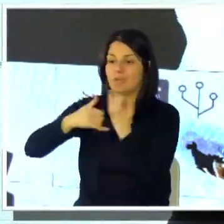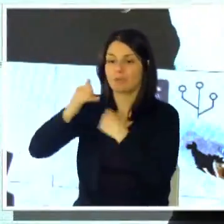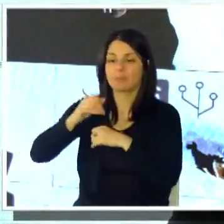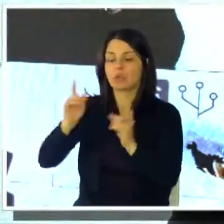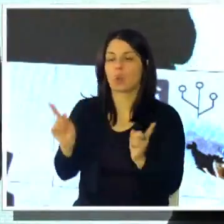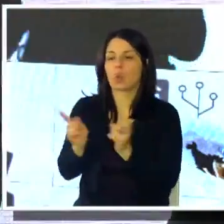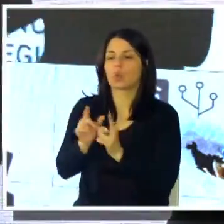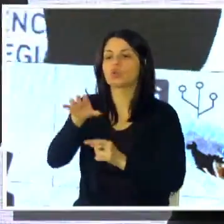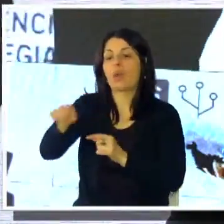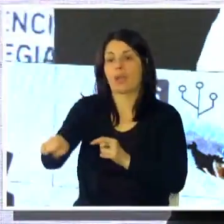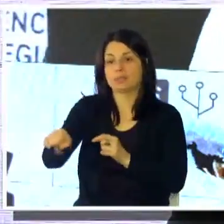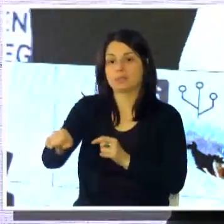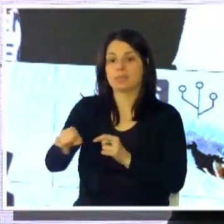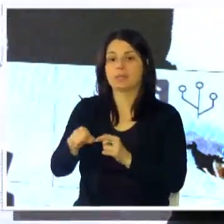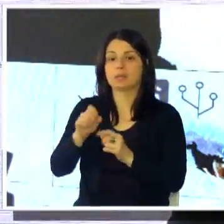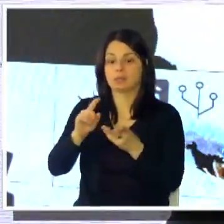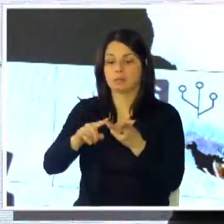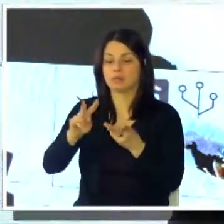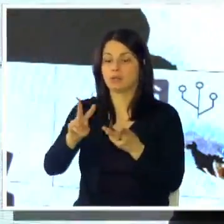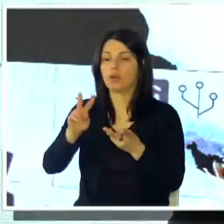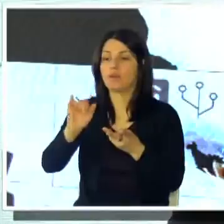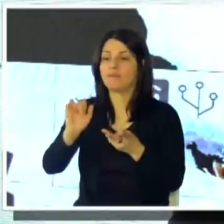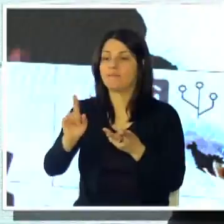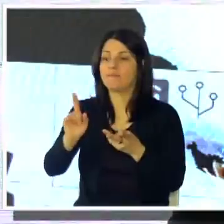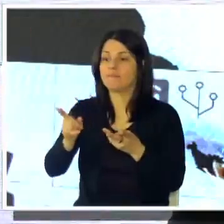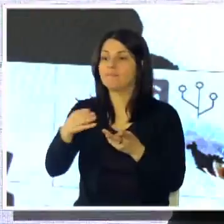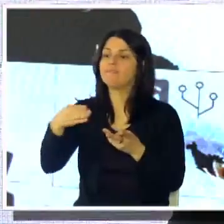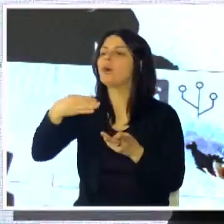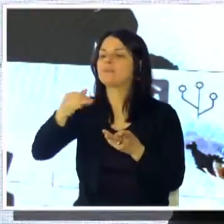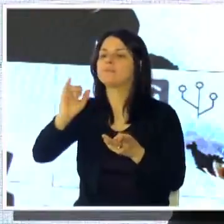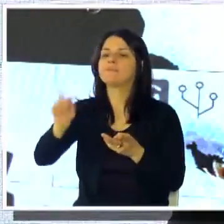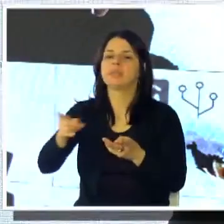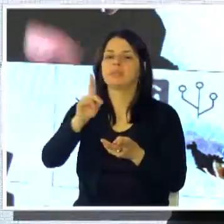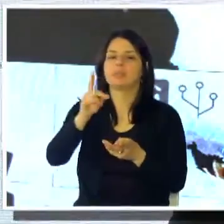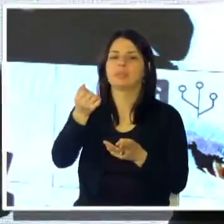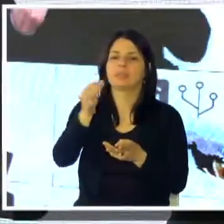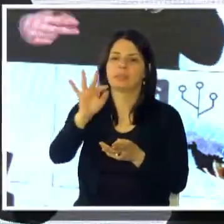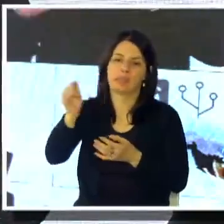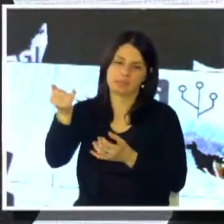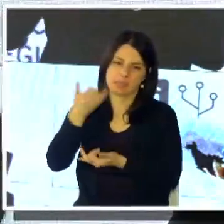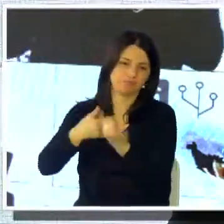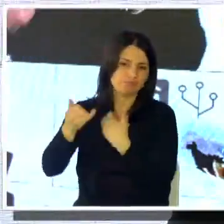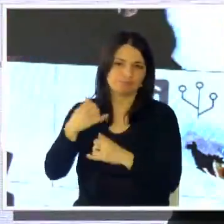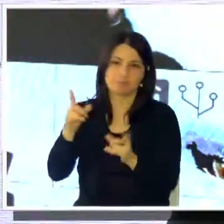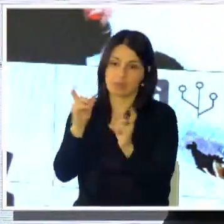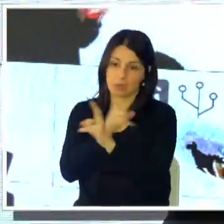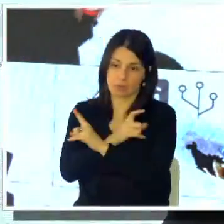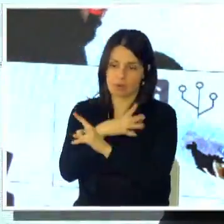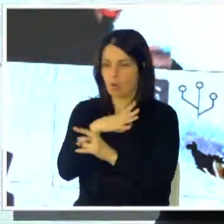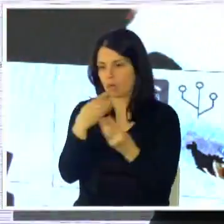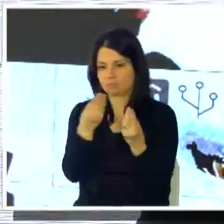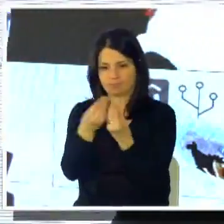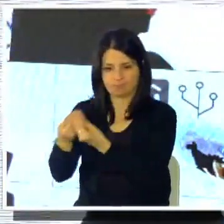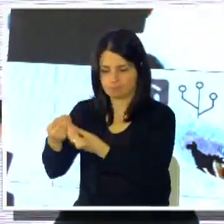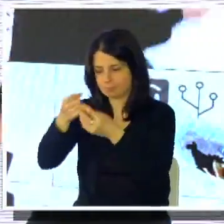alcance. Por supuesto, el Big Data, componentes de manejo de eventos complejos, etc. Hay de todo.